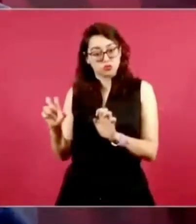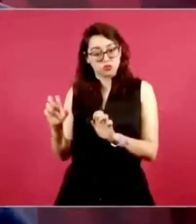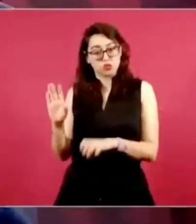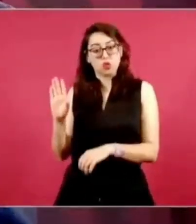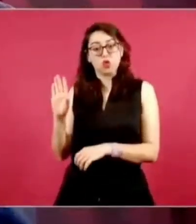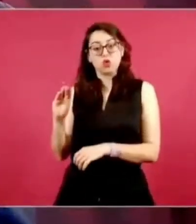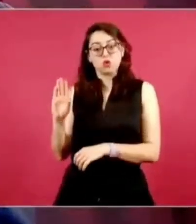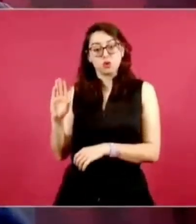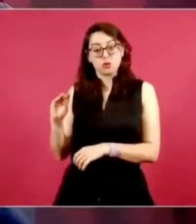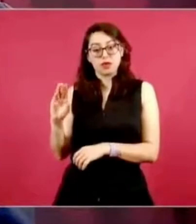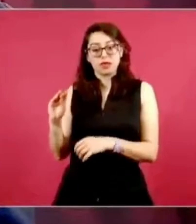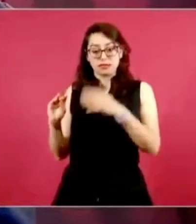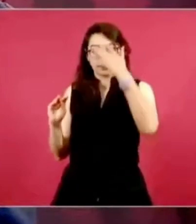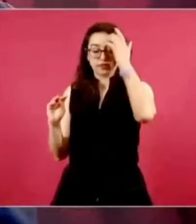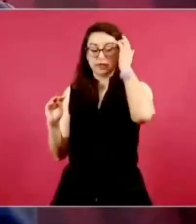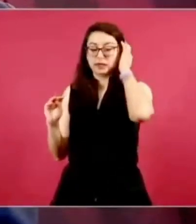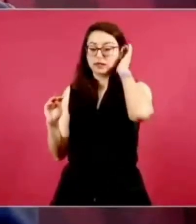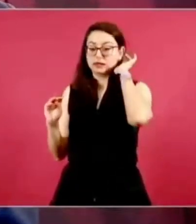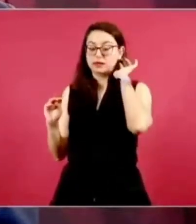Jesús,